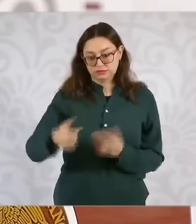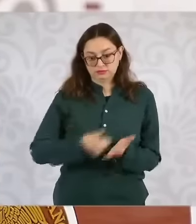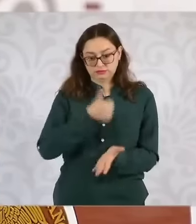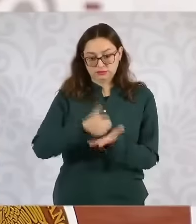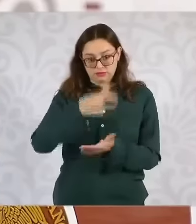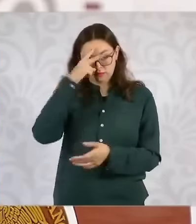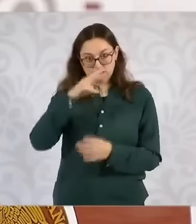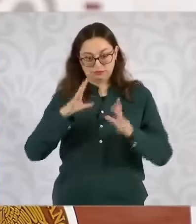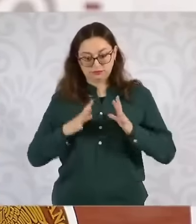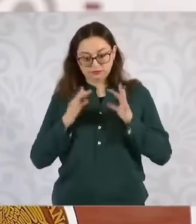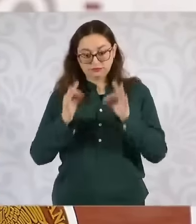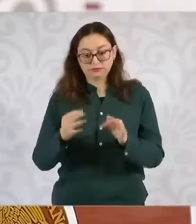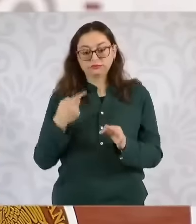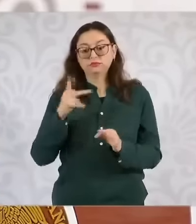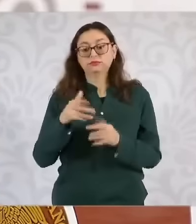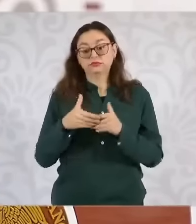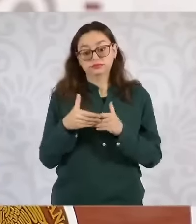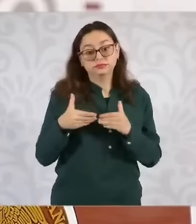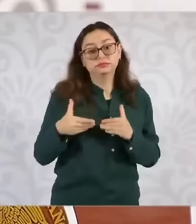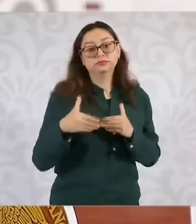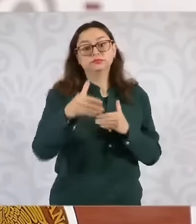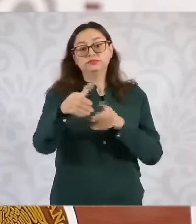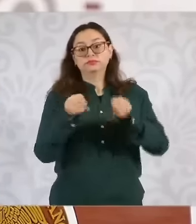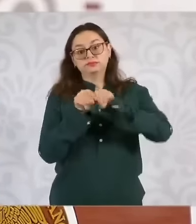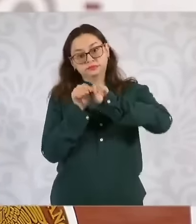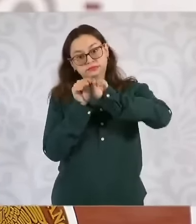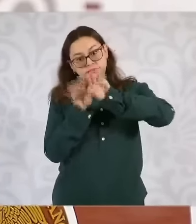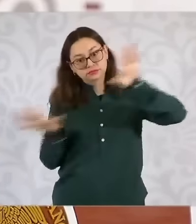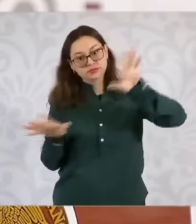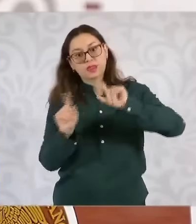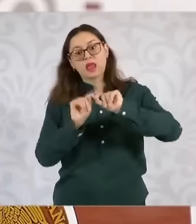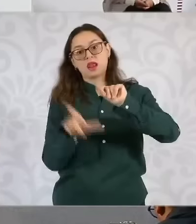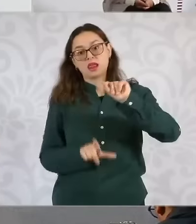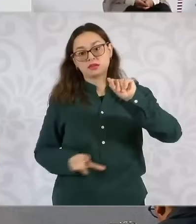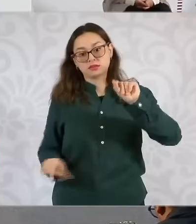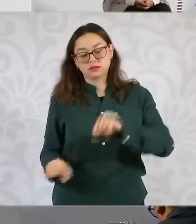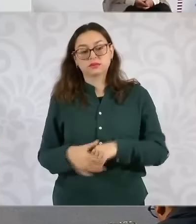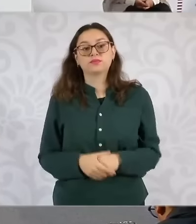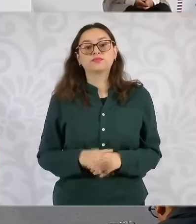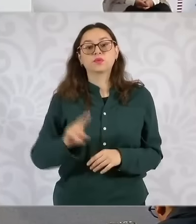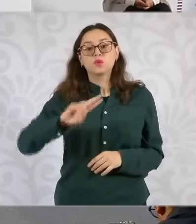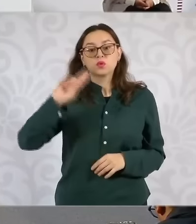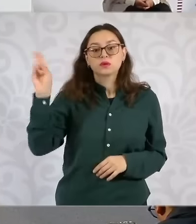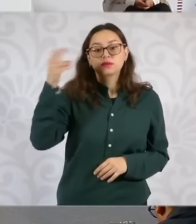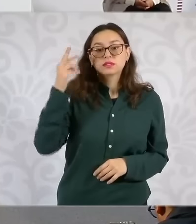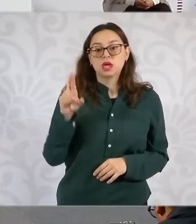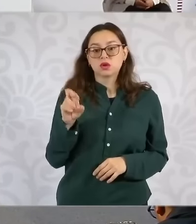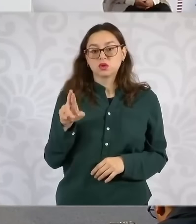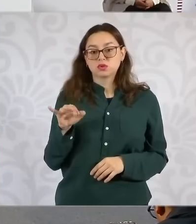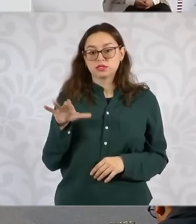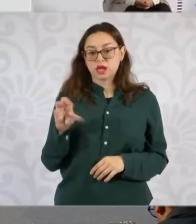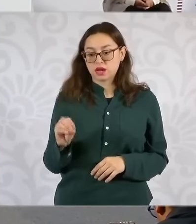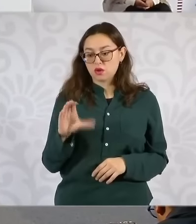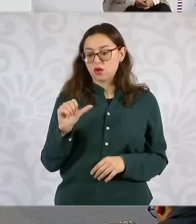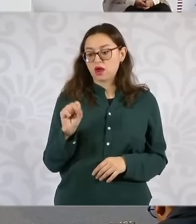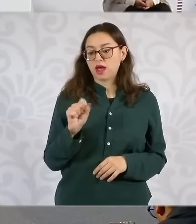en la Ciudad de México cuando fue jefa de gobierno la doctora Sheinbaum, la Universidad Rosario Castellanos y la Universidad de la